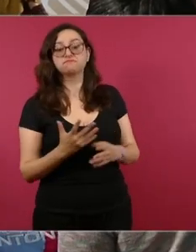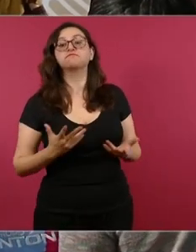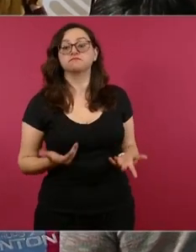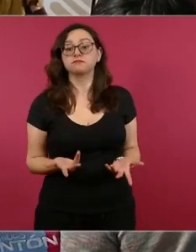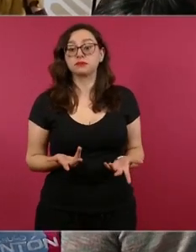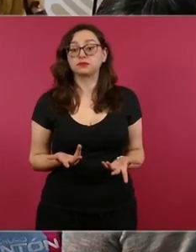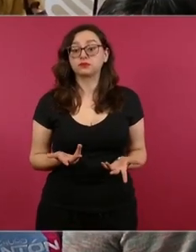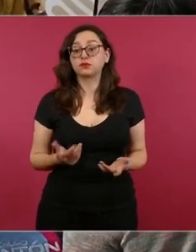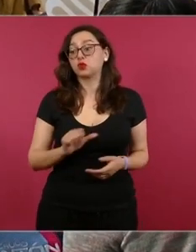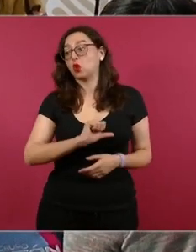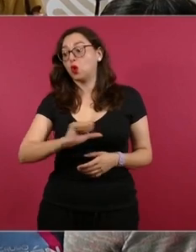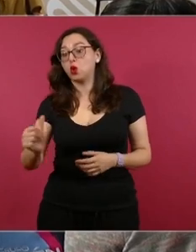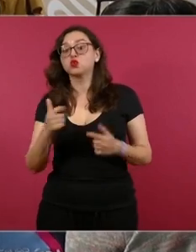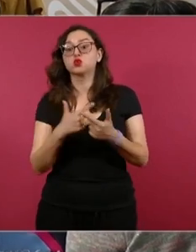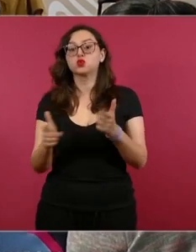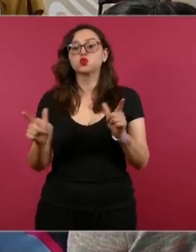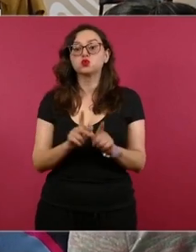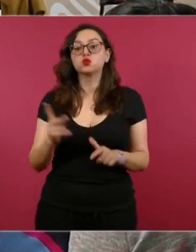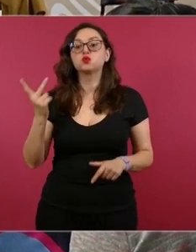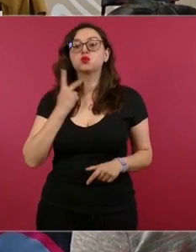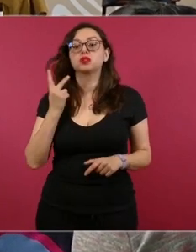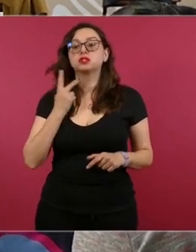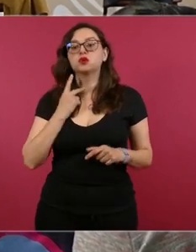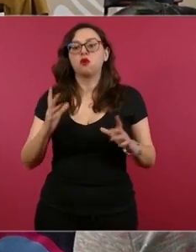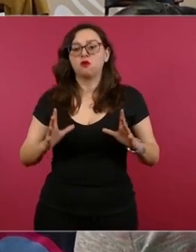sí en los hechos,